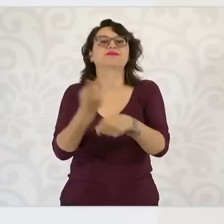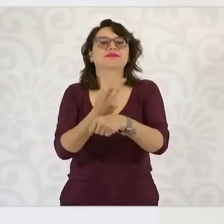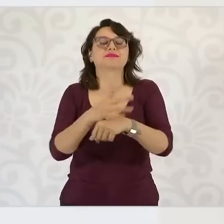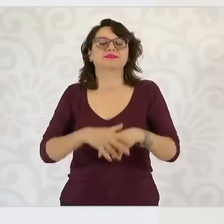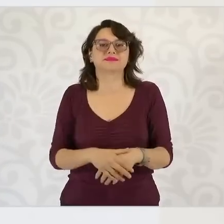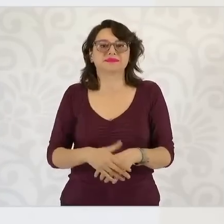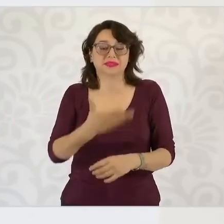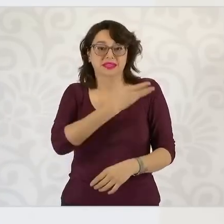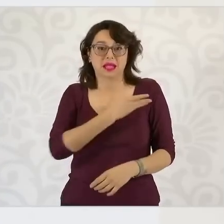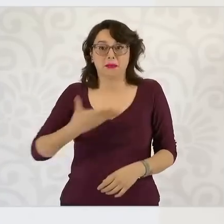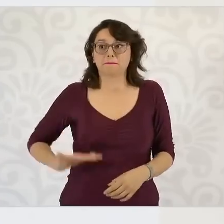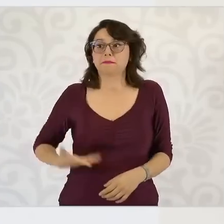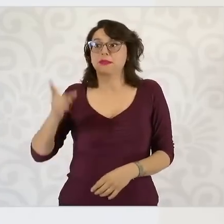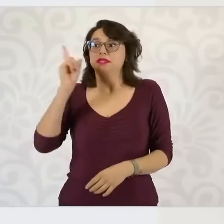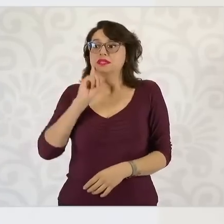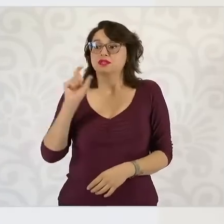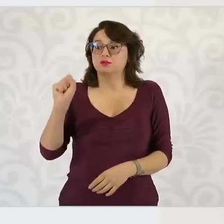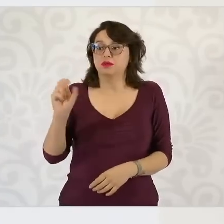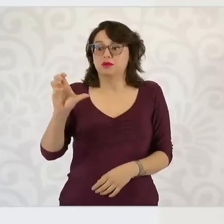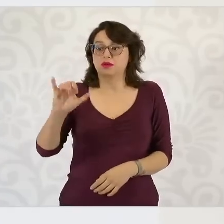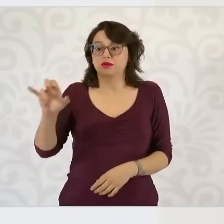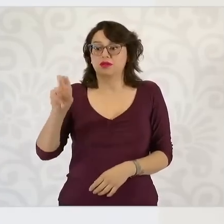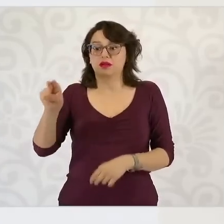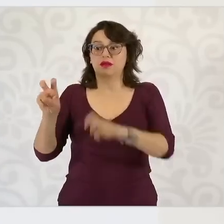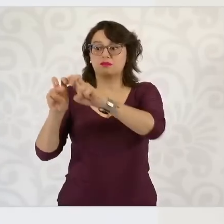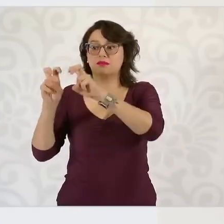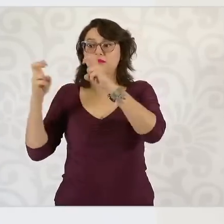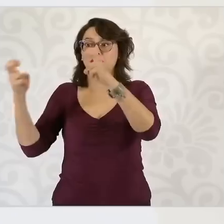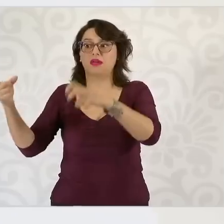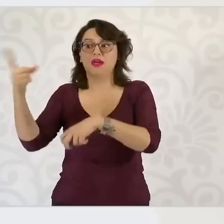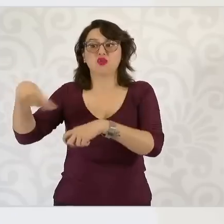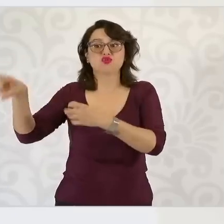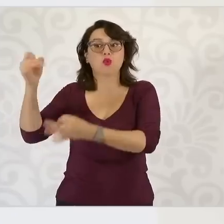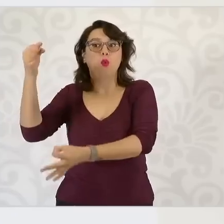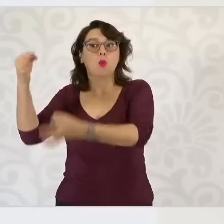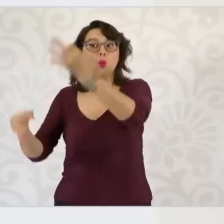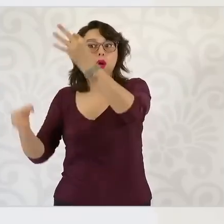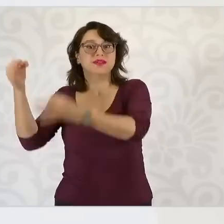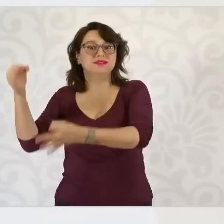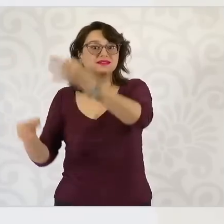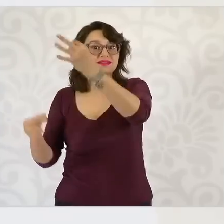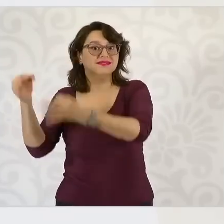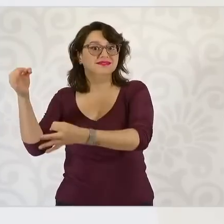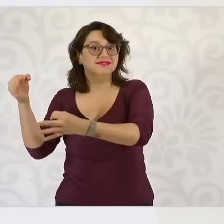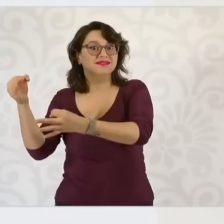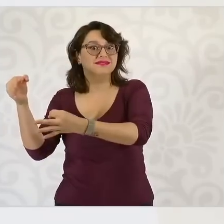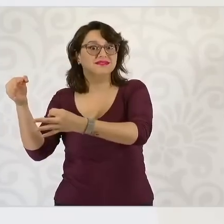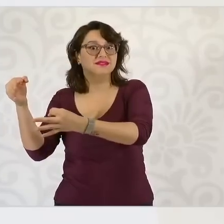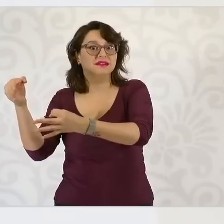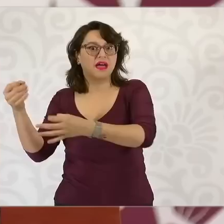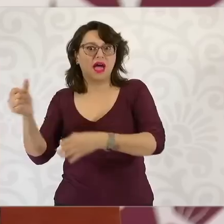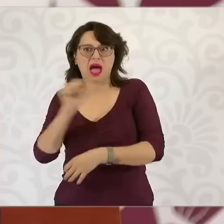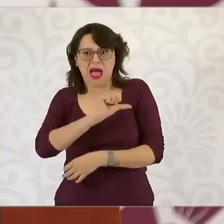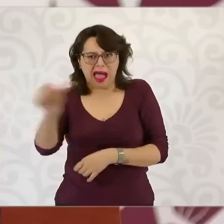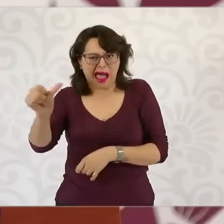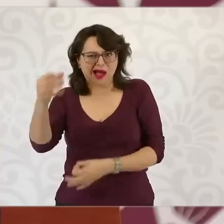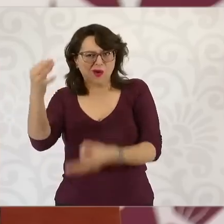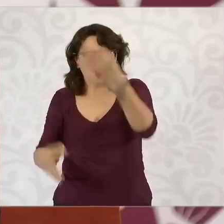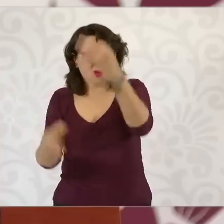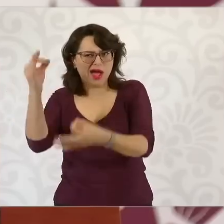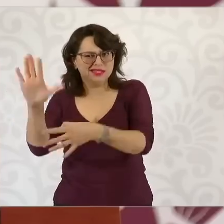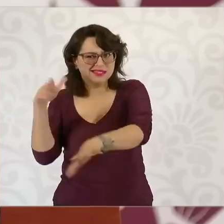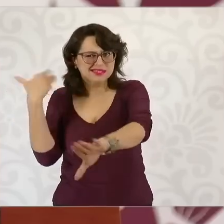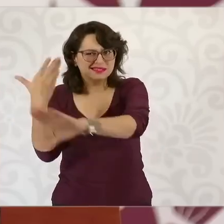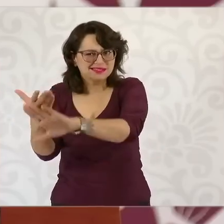ver algo con algún juez y entonces se convierte en juez y parte de todo.